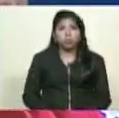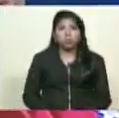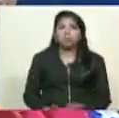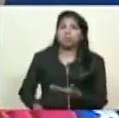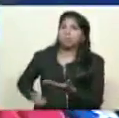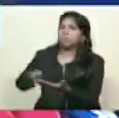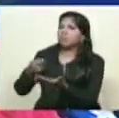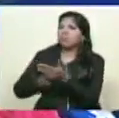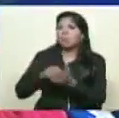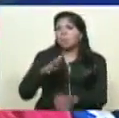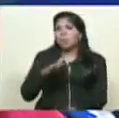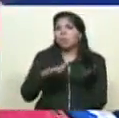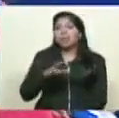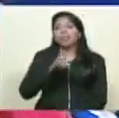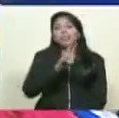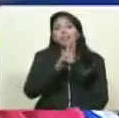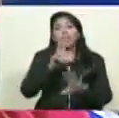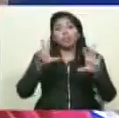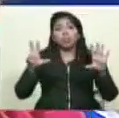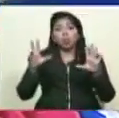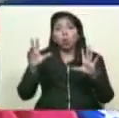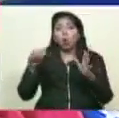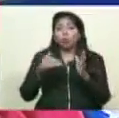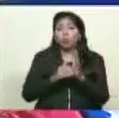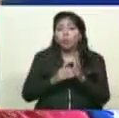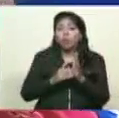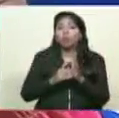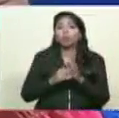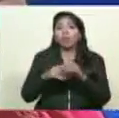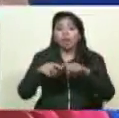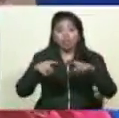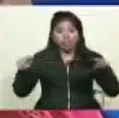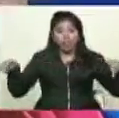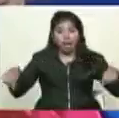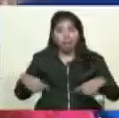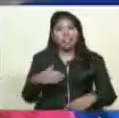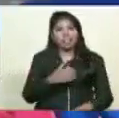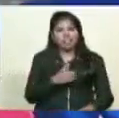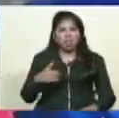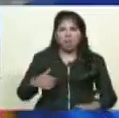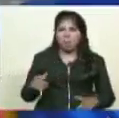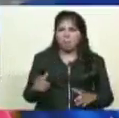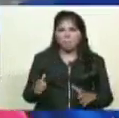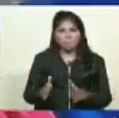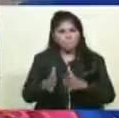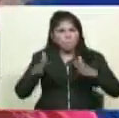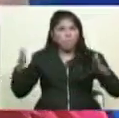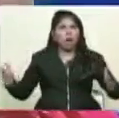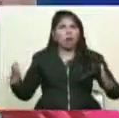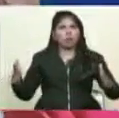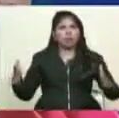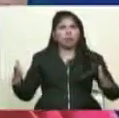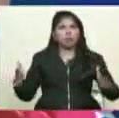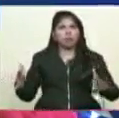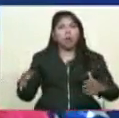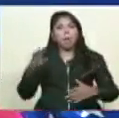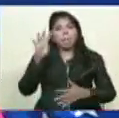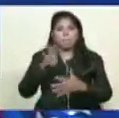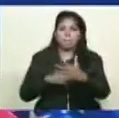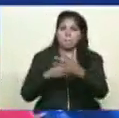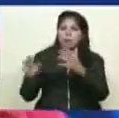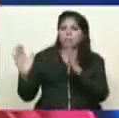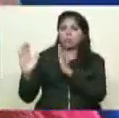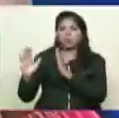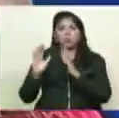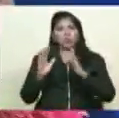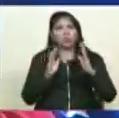con 78.000 hectáreas que tenemos de caña de azucarita y la queremos incrementar en un plan estratégico